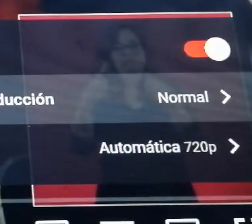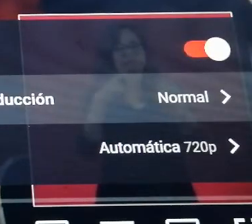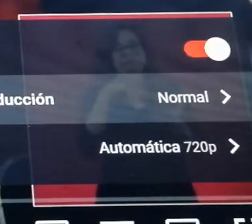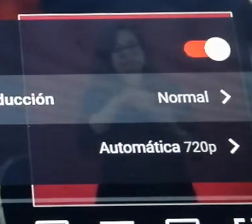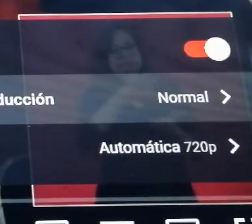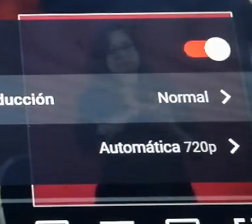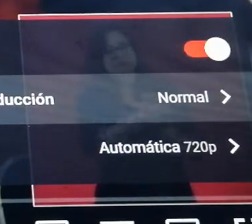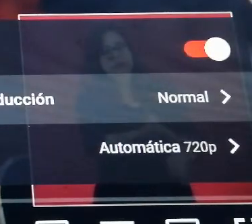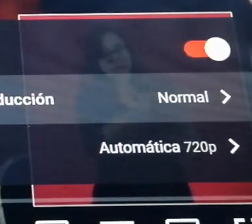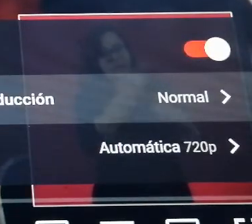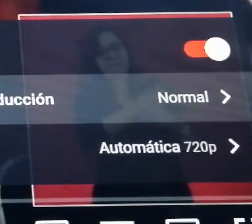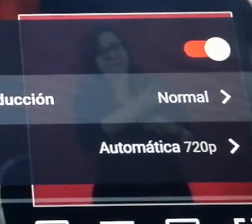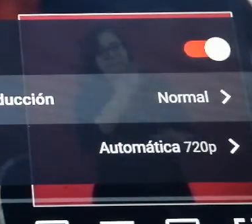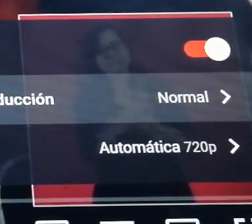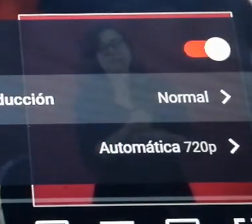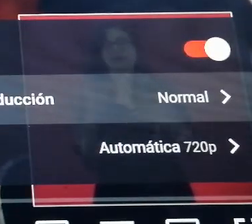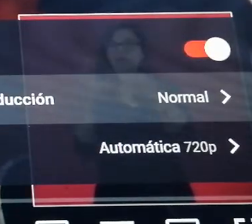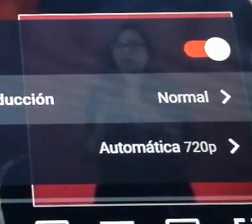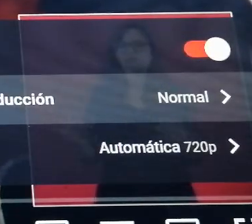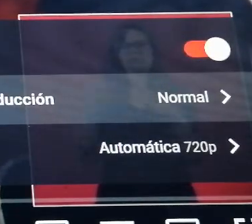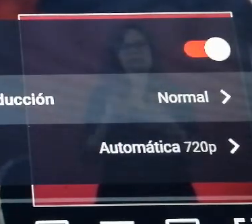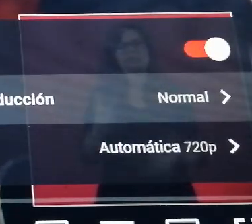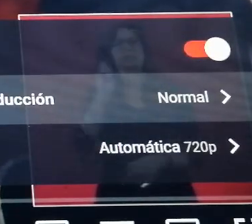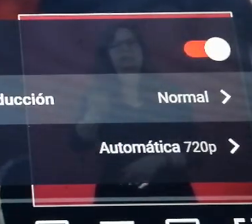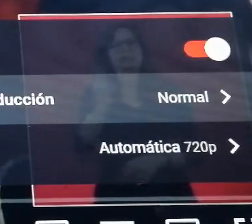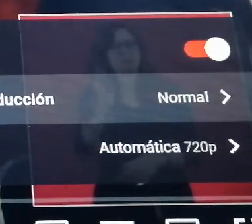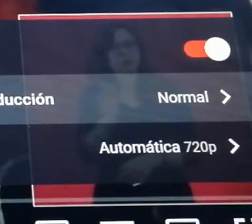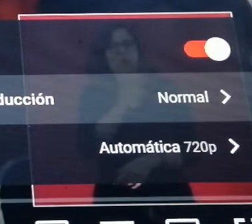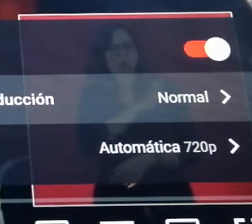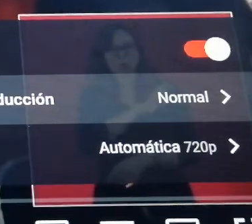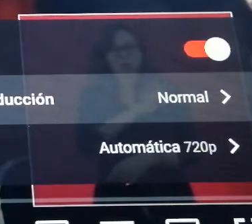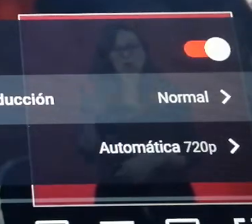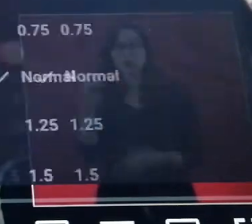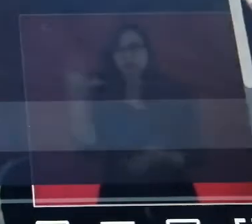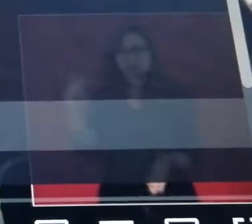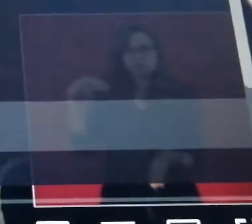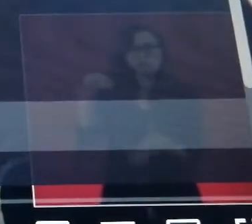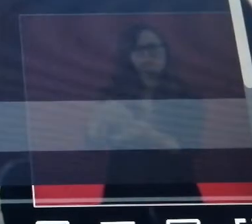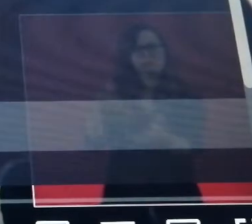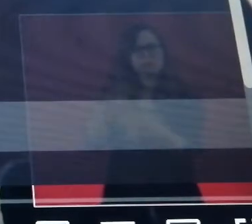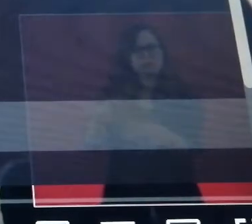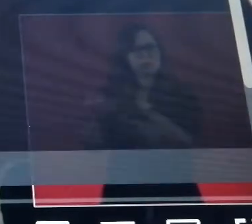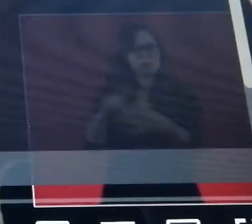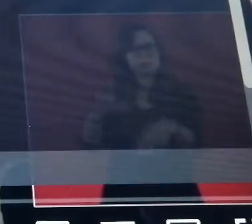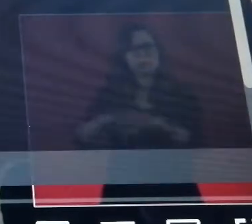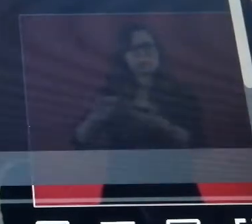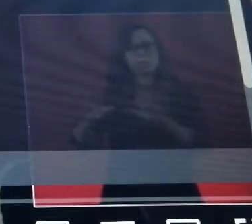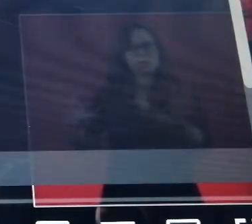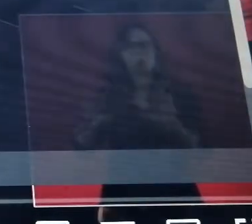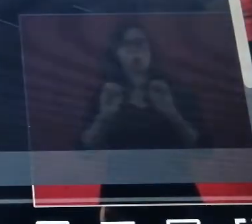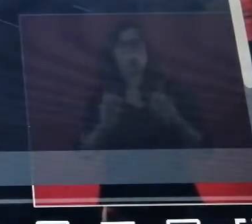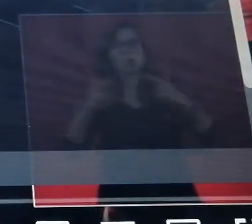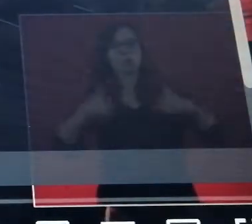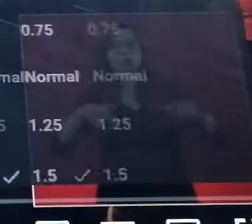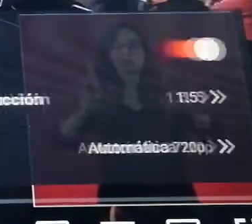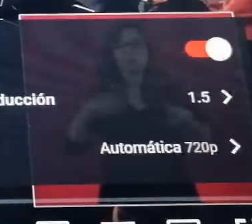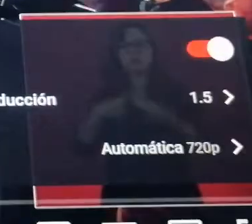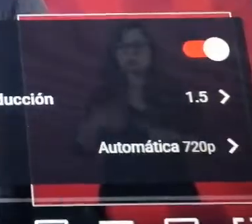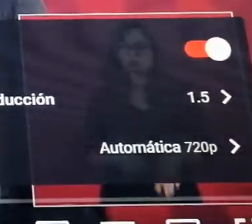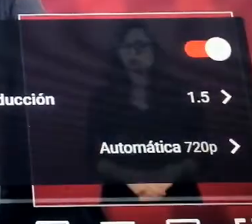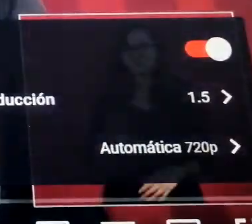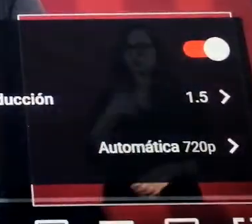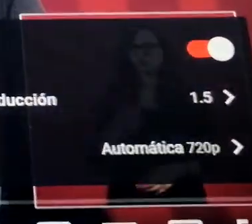asista a dar su posicionamiento, lo que ha mencionado aquí. ¿Lo haría usted o cuál sería la representación? Ya fui a la